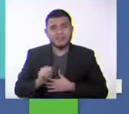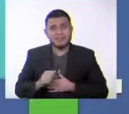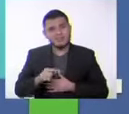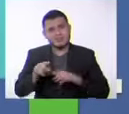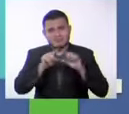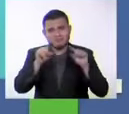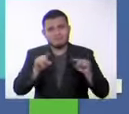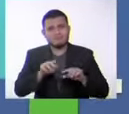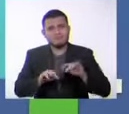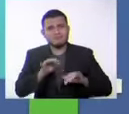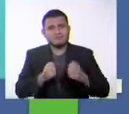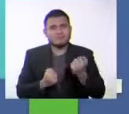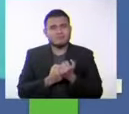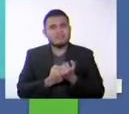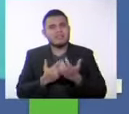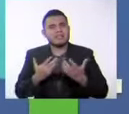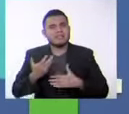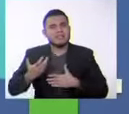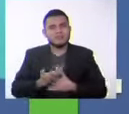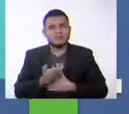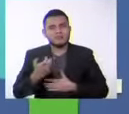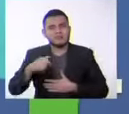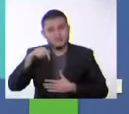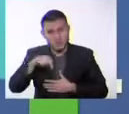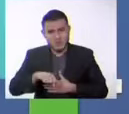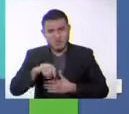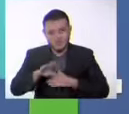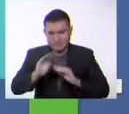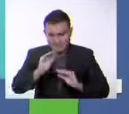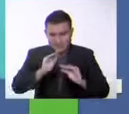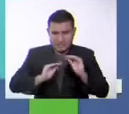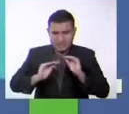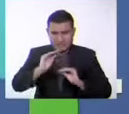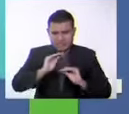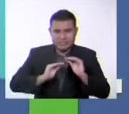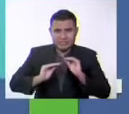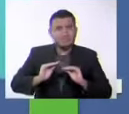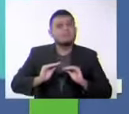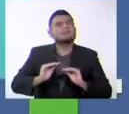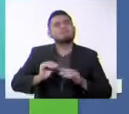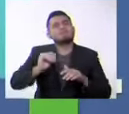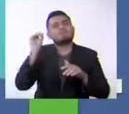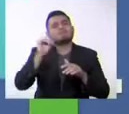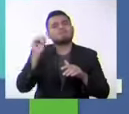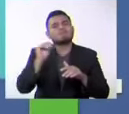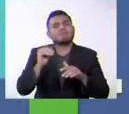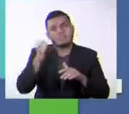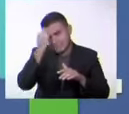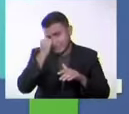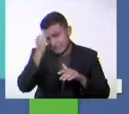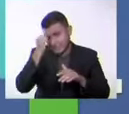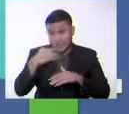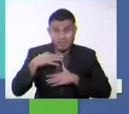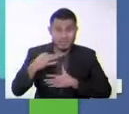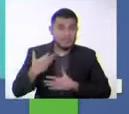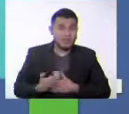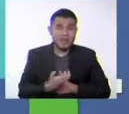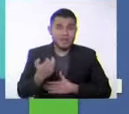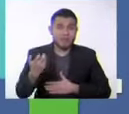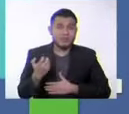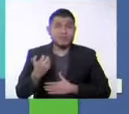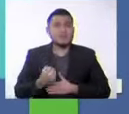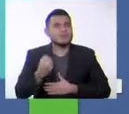virtual, y que vamos a construir juntos el aprendizaje. Siempre hacemos la invitación a nuestros estudiantes de